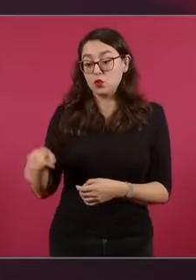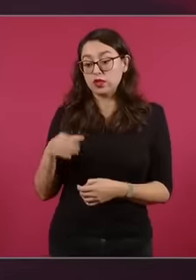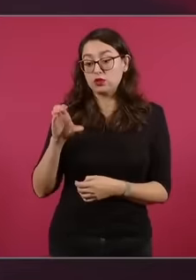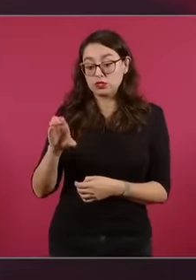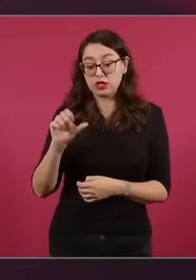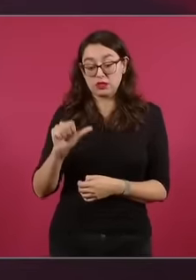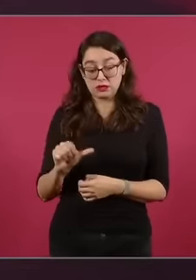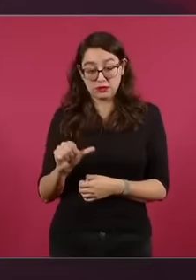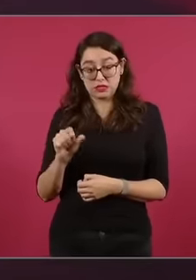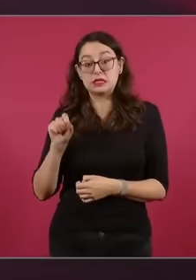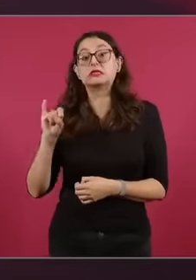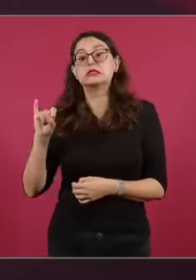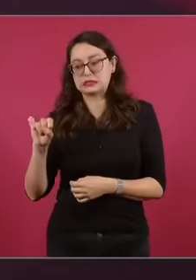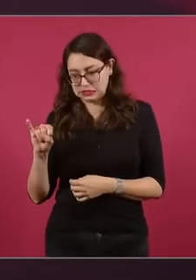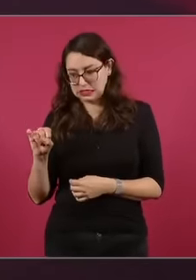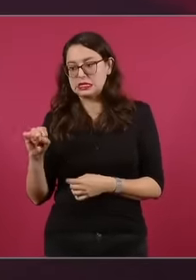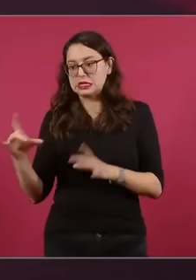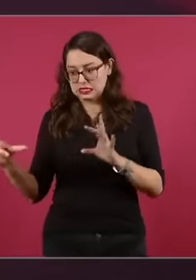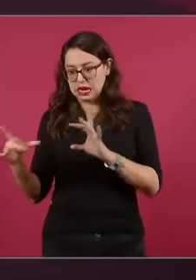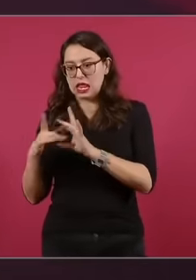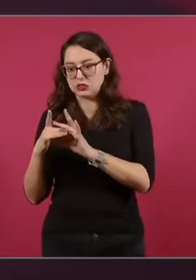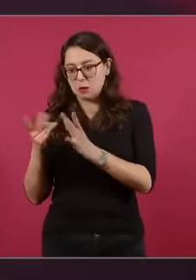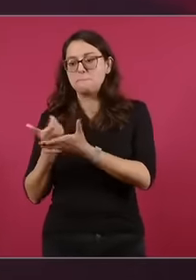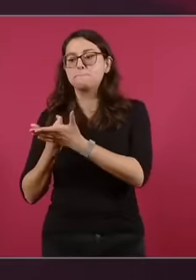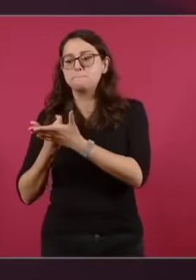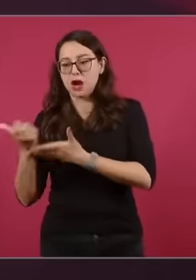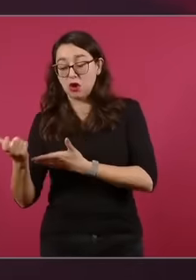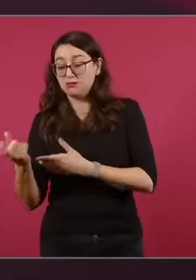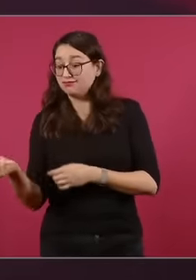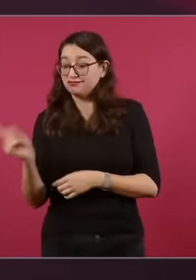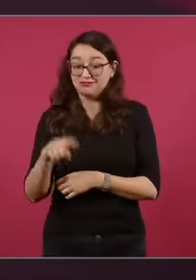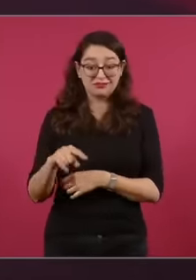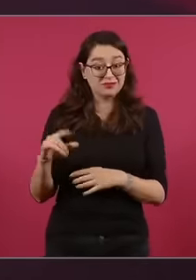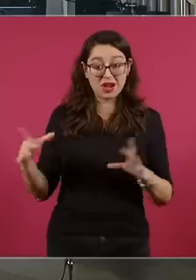que sí había una relación y en los que no, porque todos están hoy